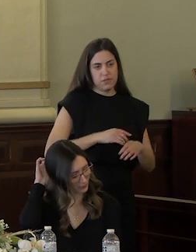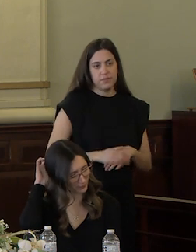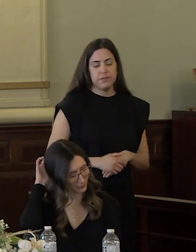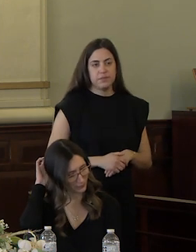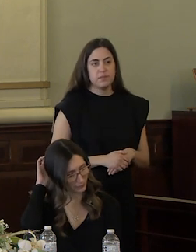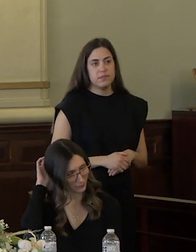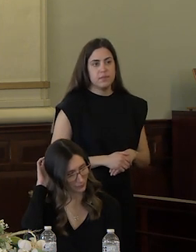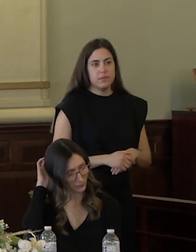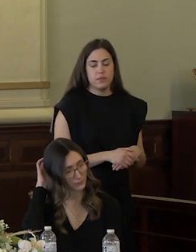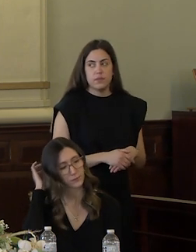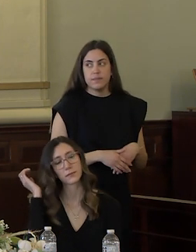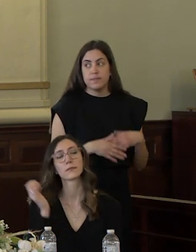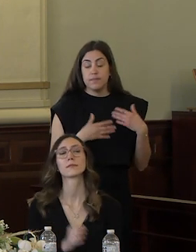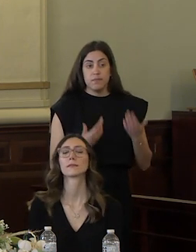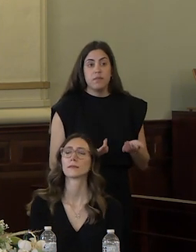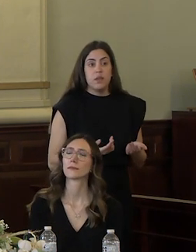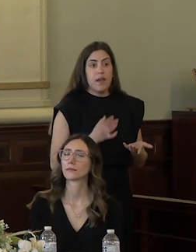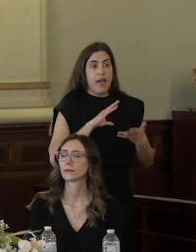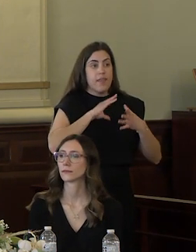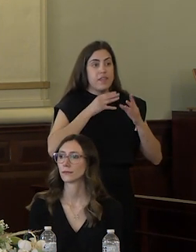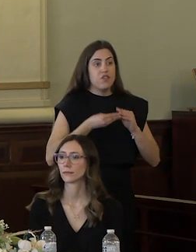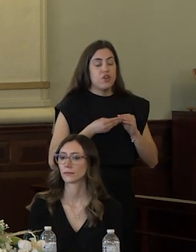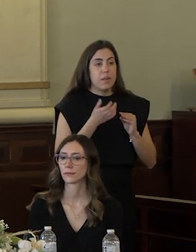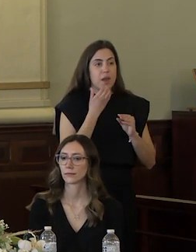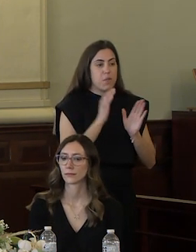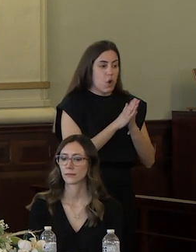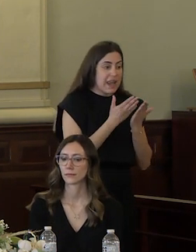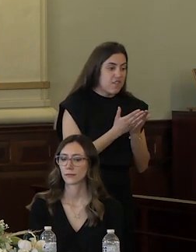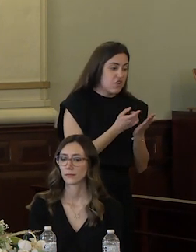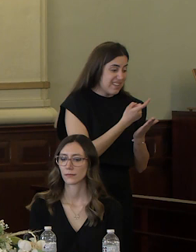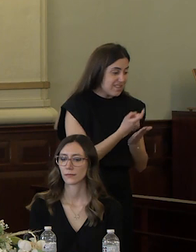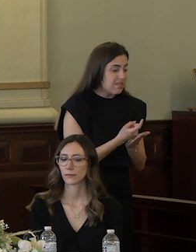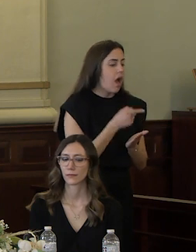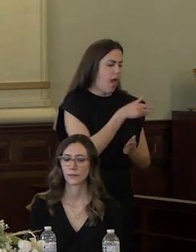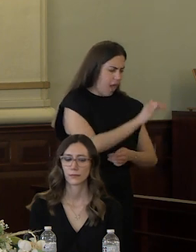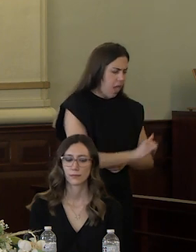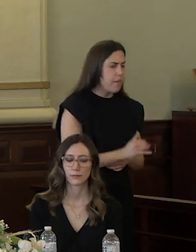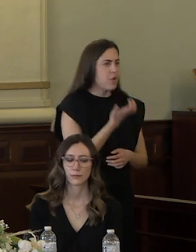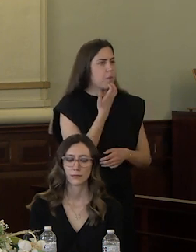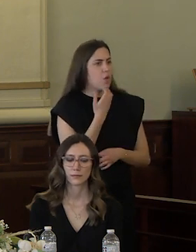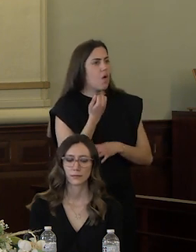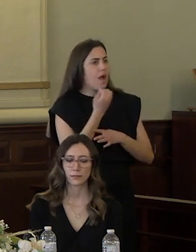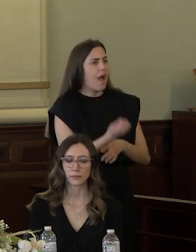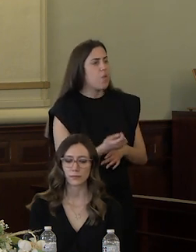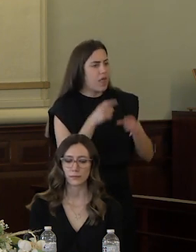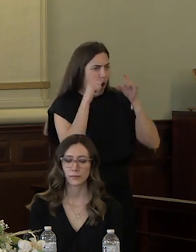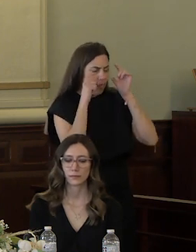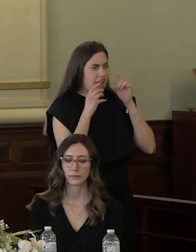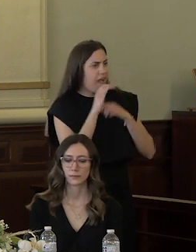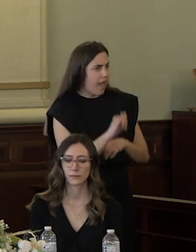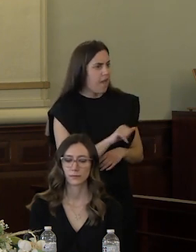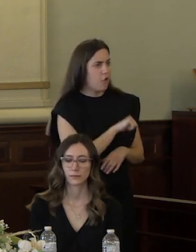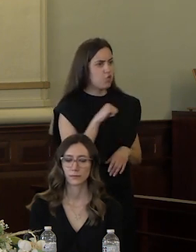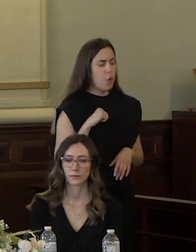Que necesitaba adaptaciones para sus libros, los tenía. Que necesitaba ayudas ópticas, las tenía. La autonomía